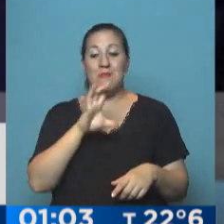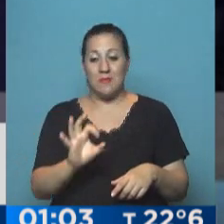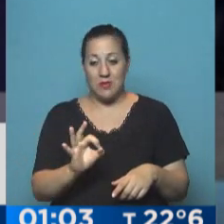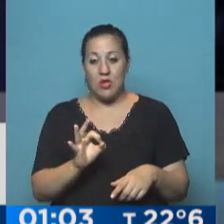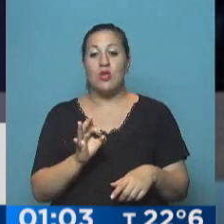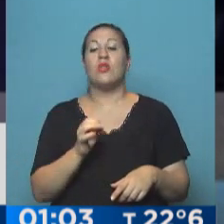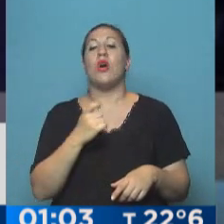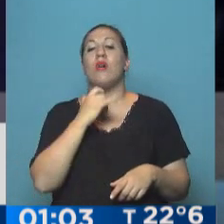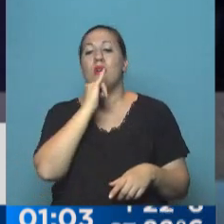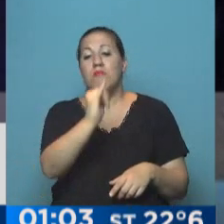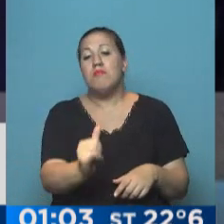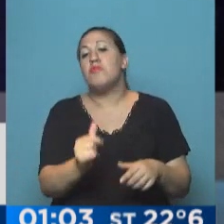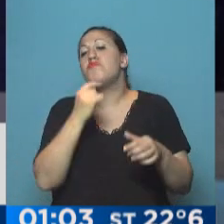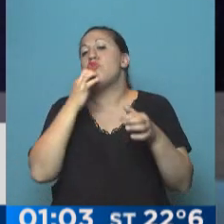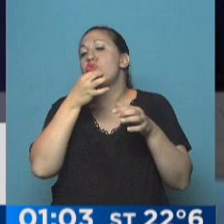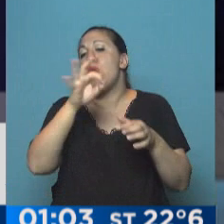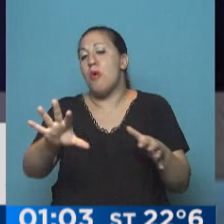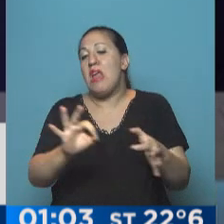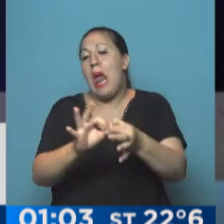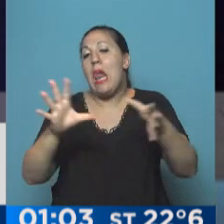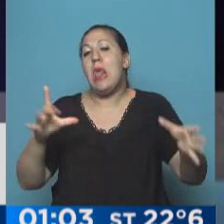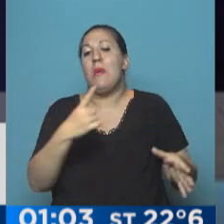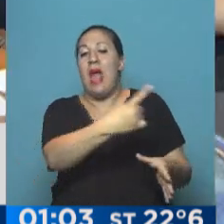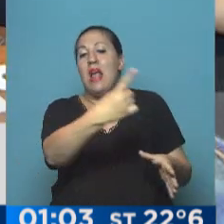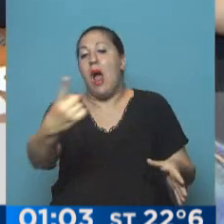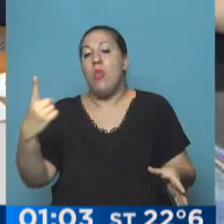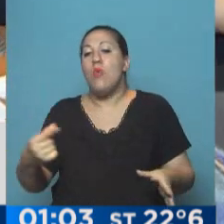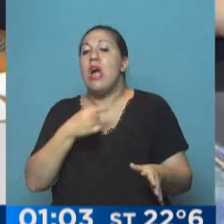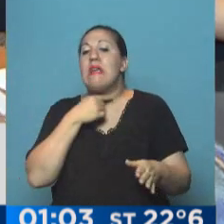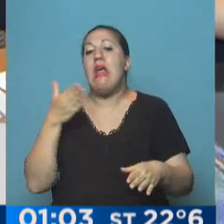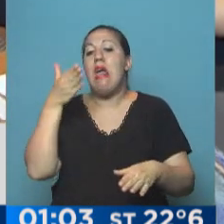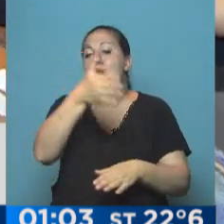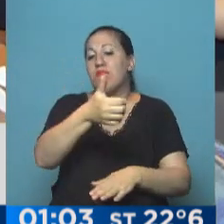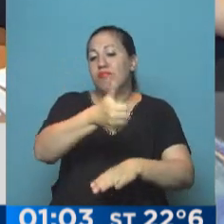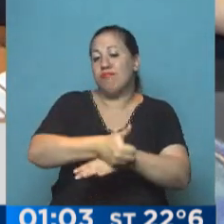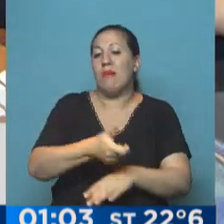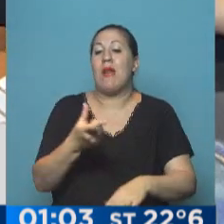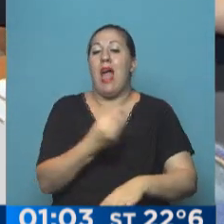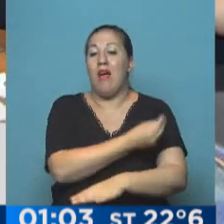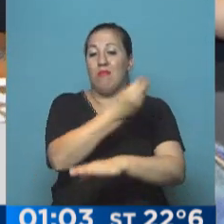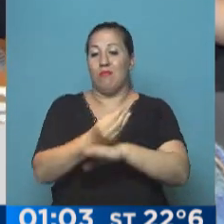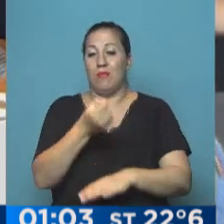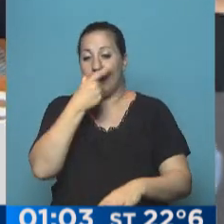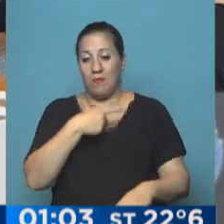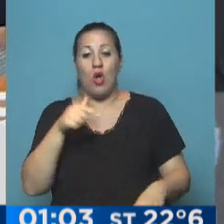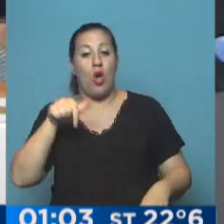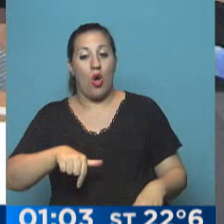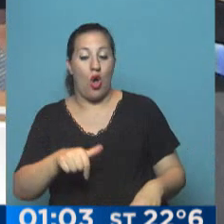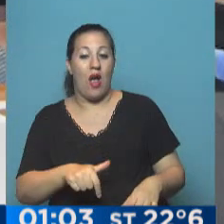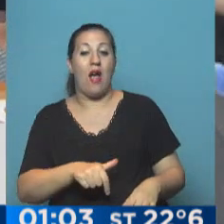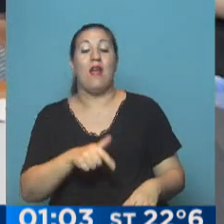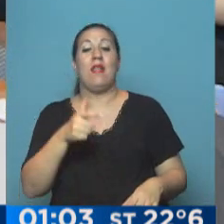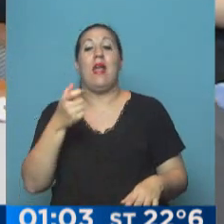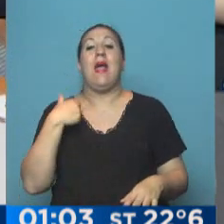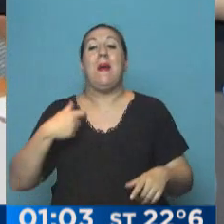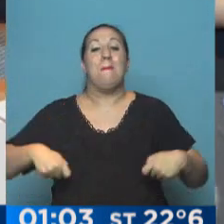a los senadores para asistir a la asunción de Macri. Hoy teníamos el orden del día, la renuncia de Gabriela Michetti, la aceptación,